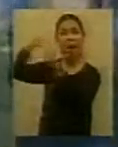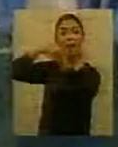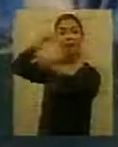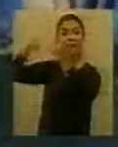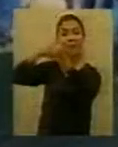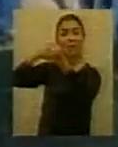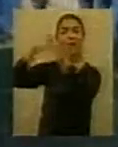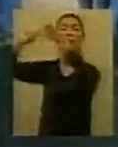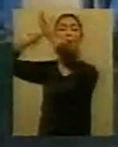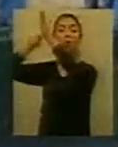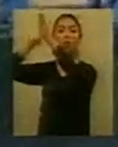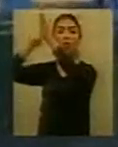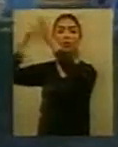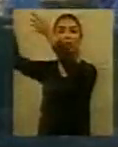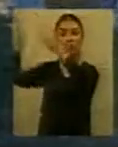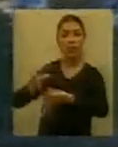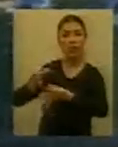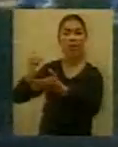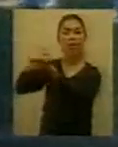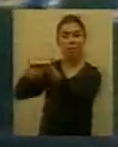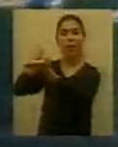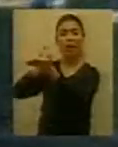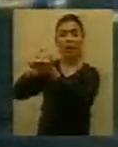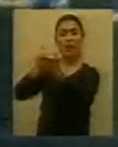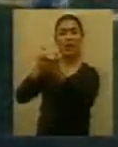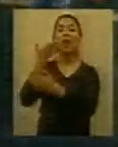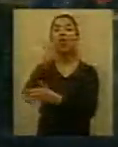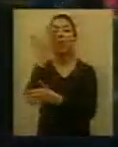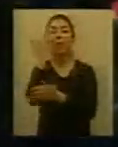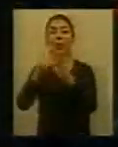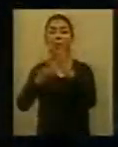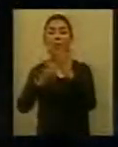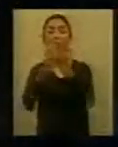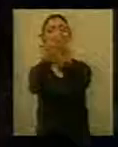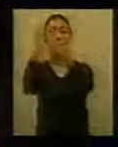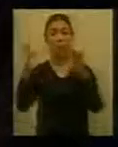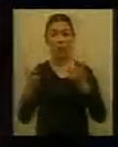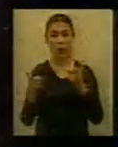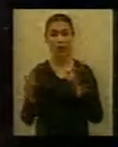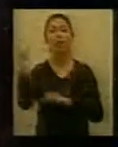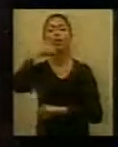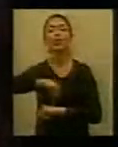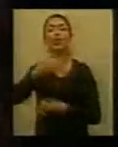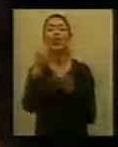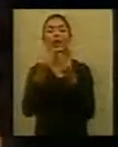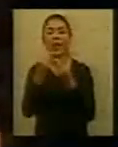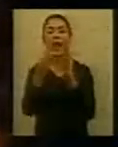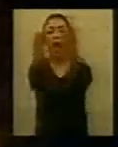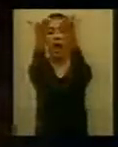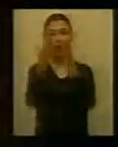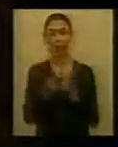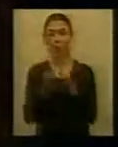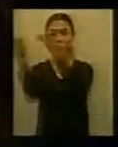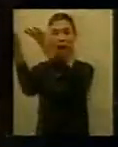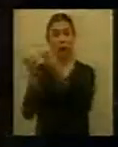el titular está. Bueno, de esas situaciones hay a cada momento. ¿Qué es lo que necesitamos? Mucha colaboración de los